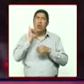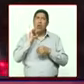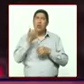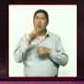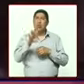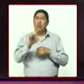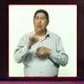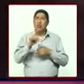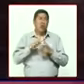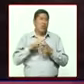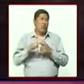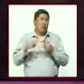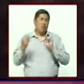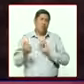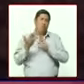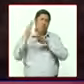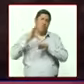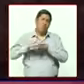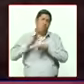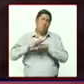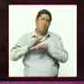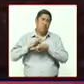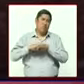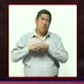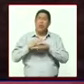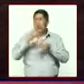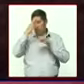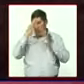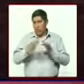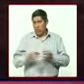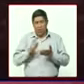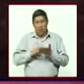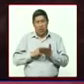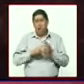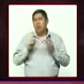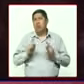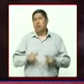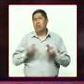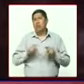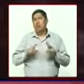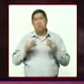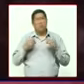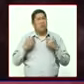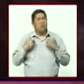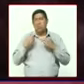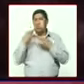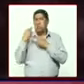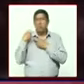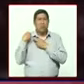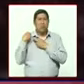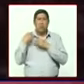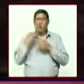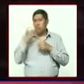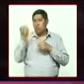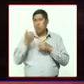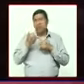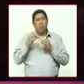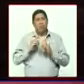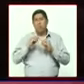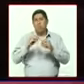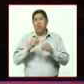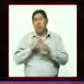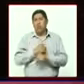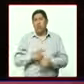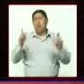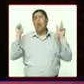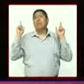las 18. Tras audiencia de medidas cautelares, pues se ha determinado que esas personas no tienen responsabilidades mayores y se les ha puesto